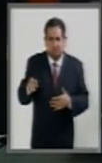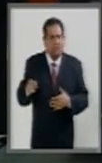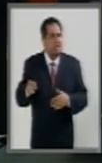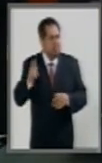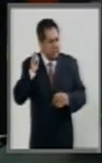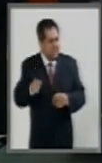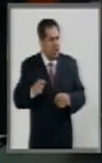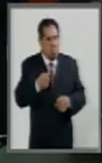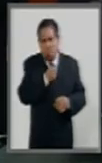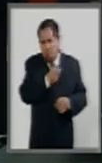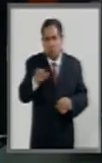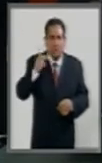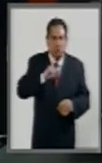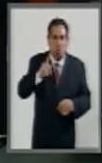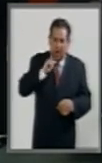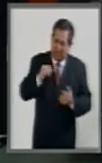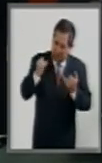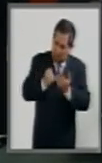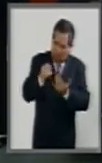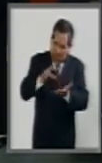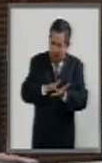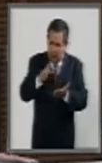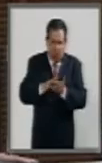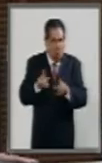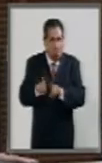tantas luchas de las mujeres.